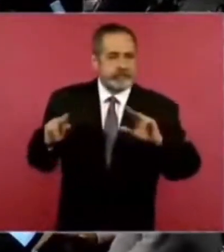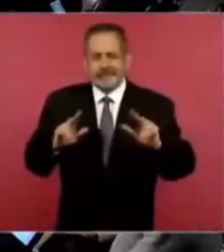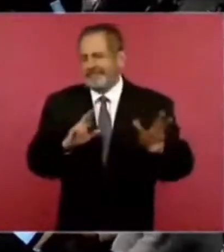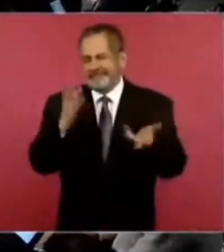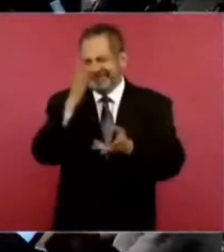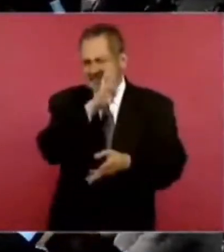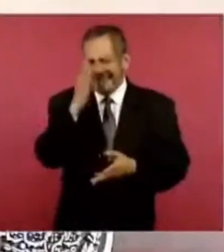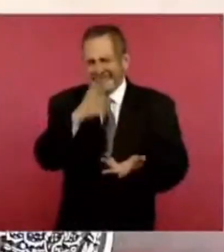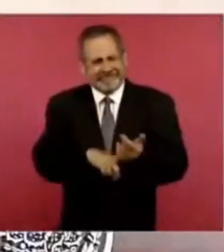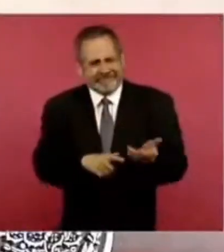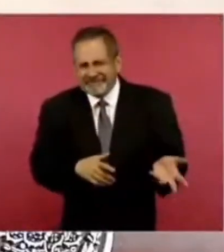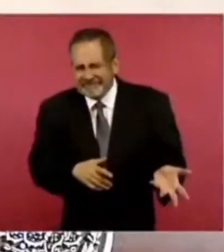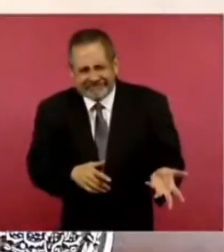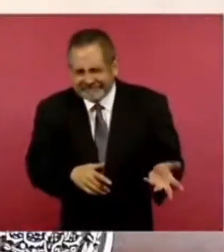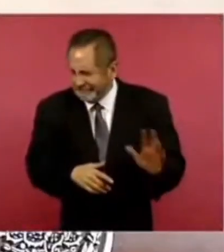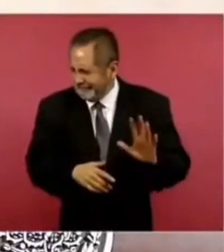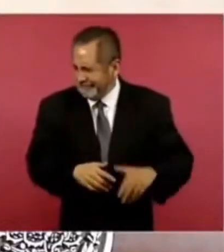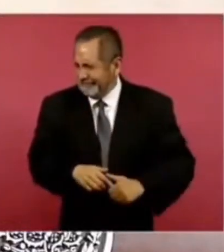suben